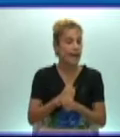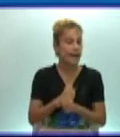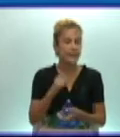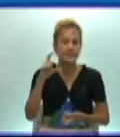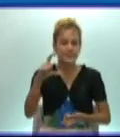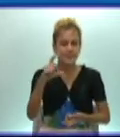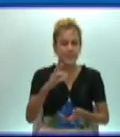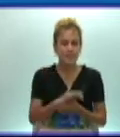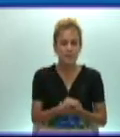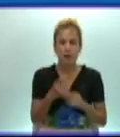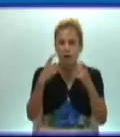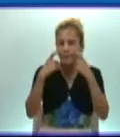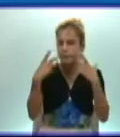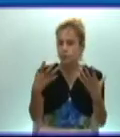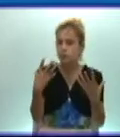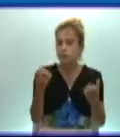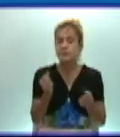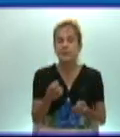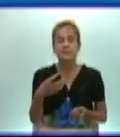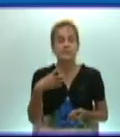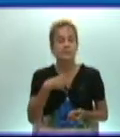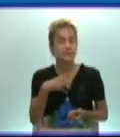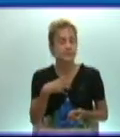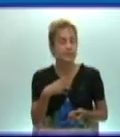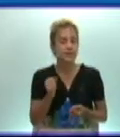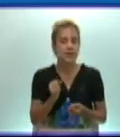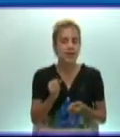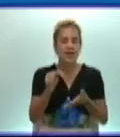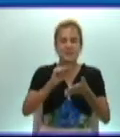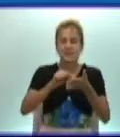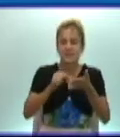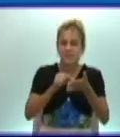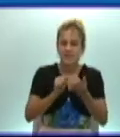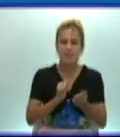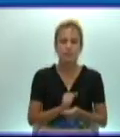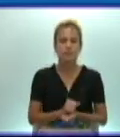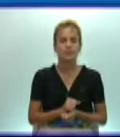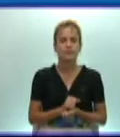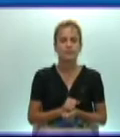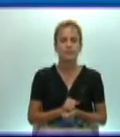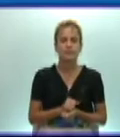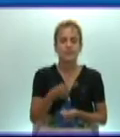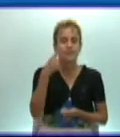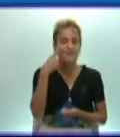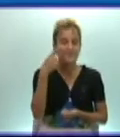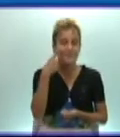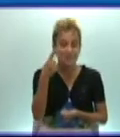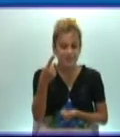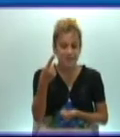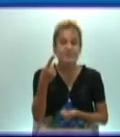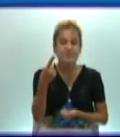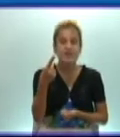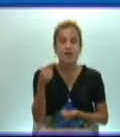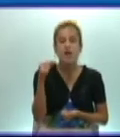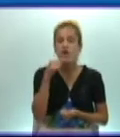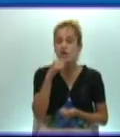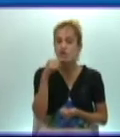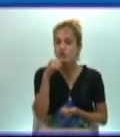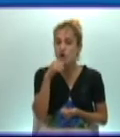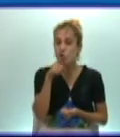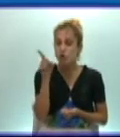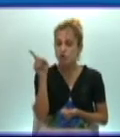texto, es importante tener en cuenta los signos de puntuación. Fíjense que están destacados en color